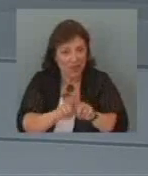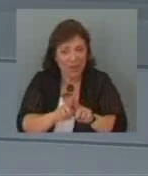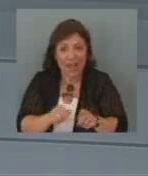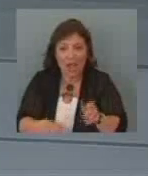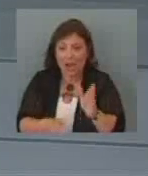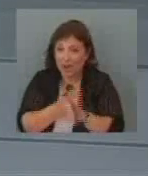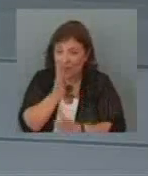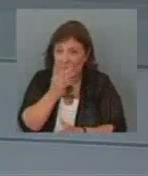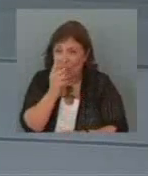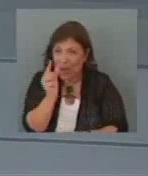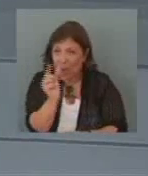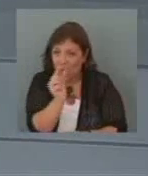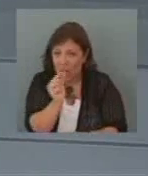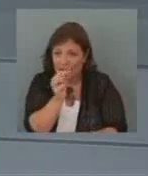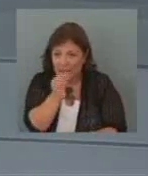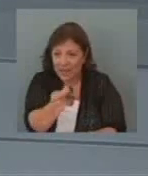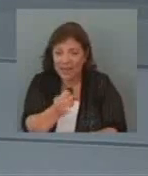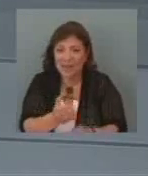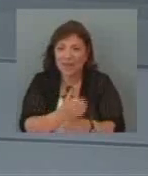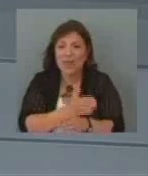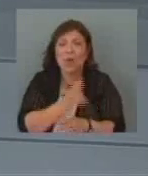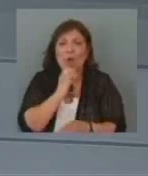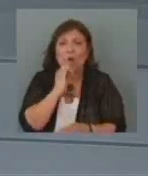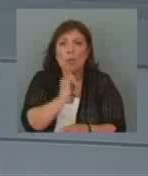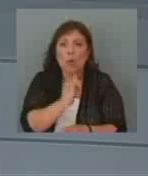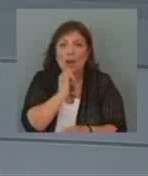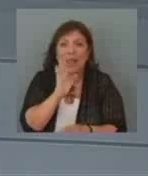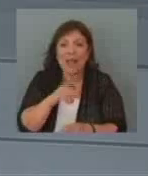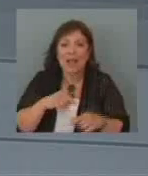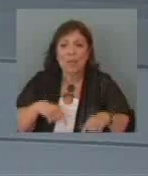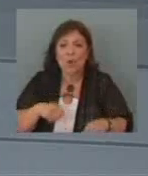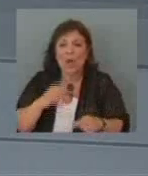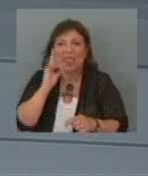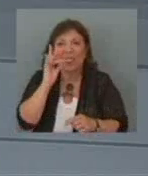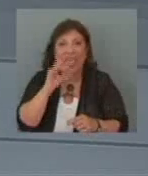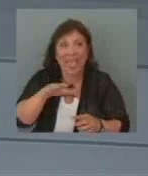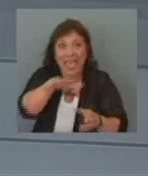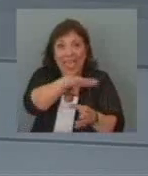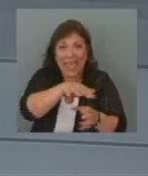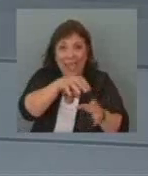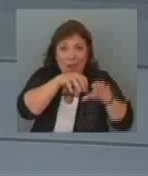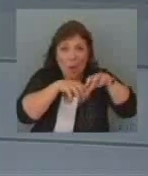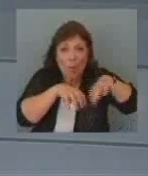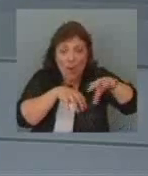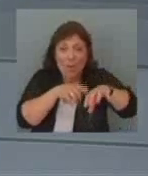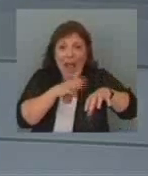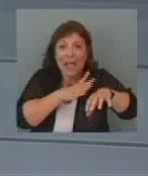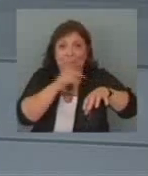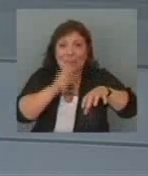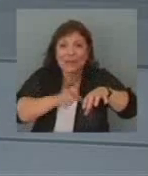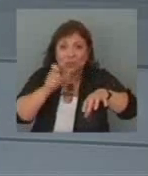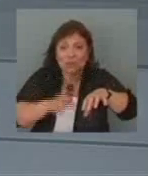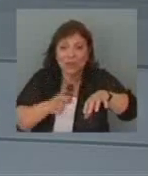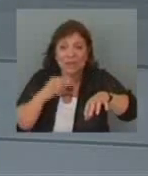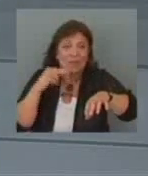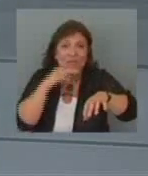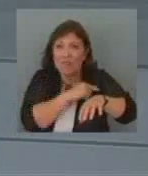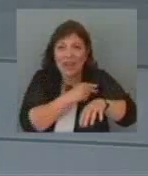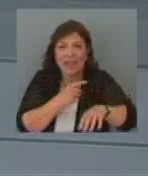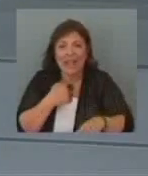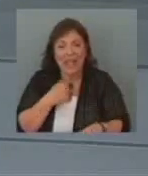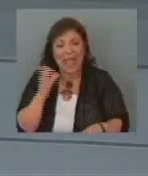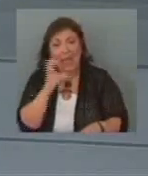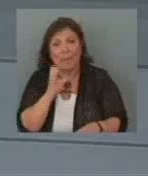Nos vamos. Una cortita antes de irnos, que tiene que ver con un comunicado del municipio B, porque está alertando a la población que hay personas que se hacen pasar por una